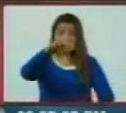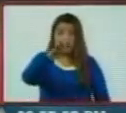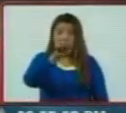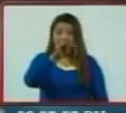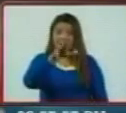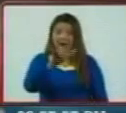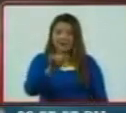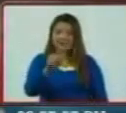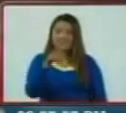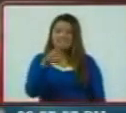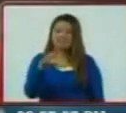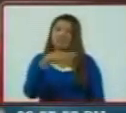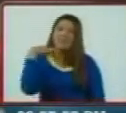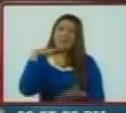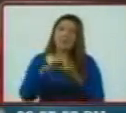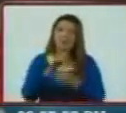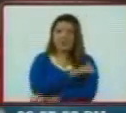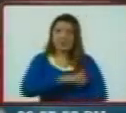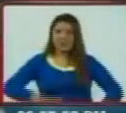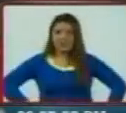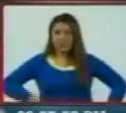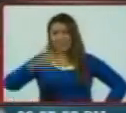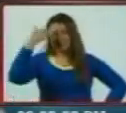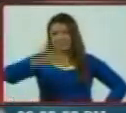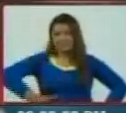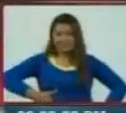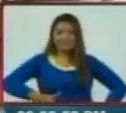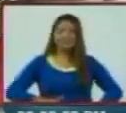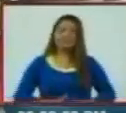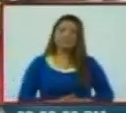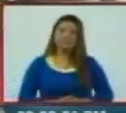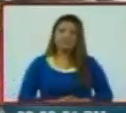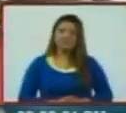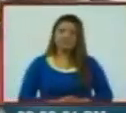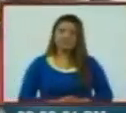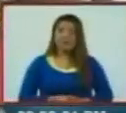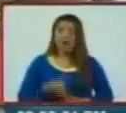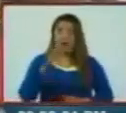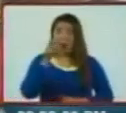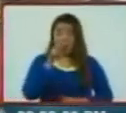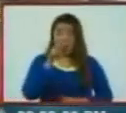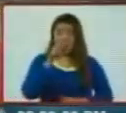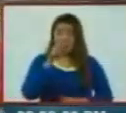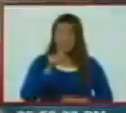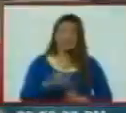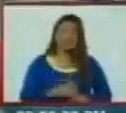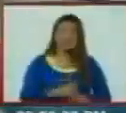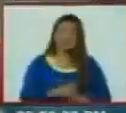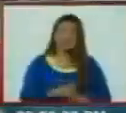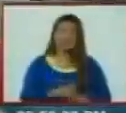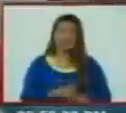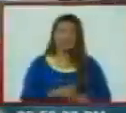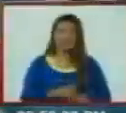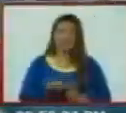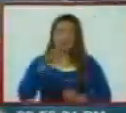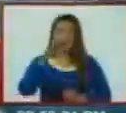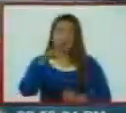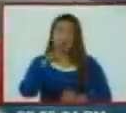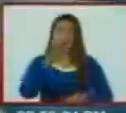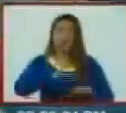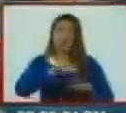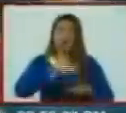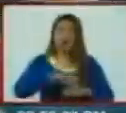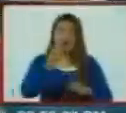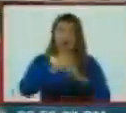quitó la vida al guardia Abner León López. El general de brigada Manuel Quevedo, comandante del Core 5, informó que el